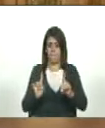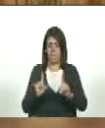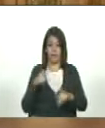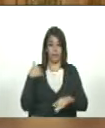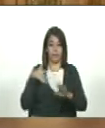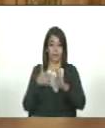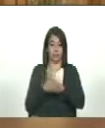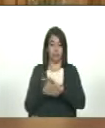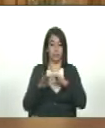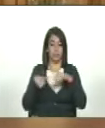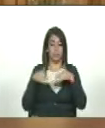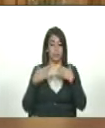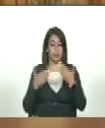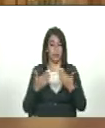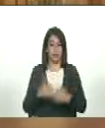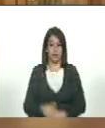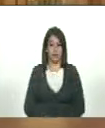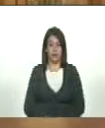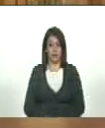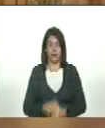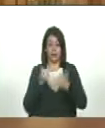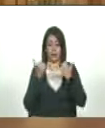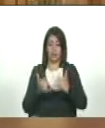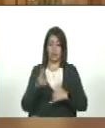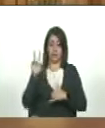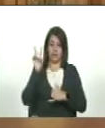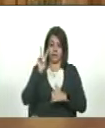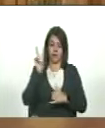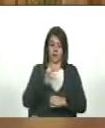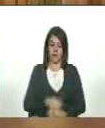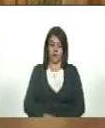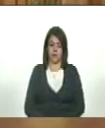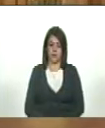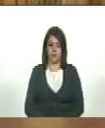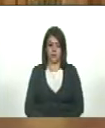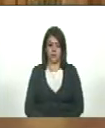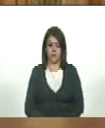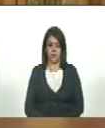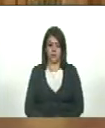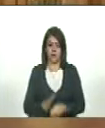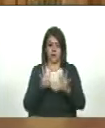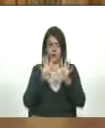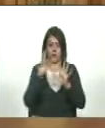tiene que ver justamente, ya Venezuela lleva